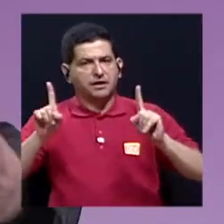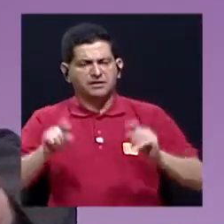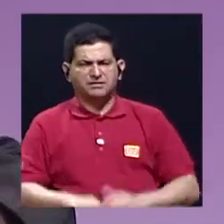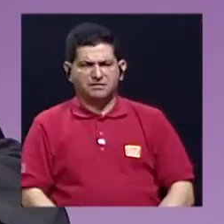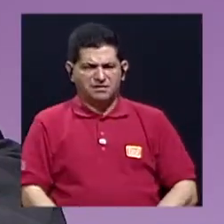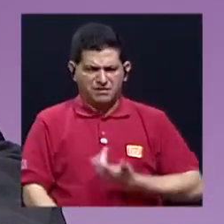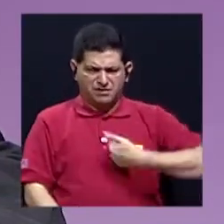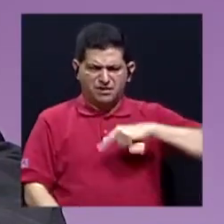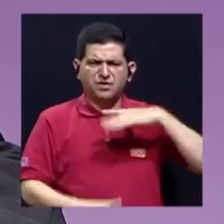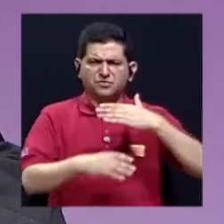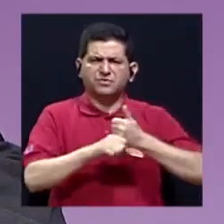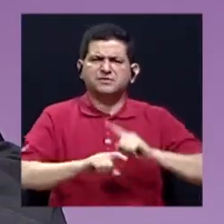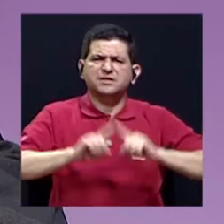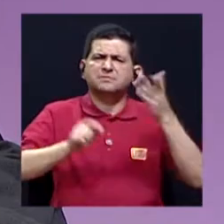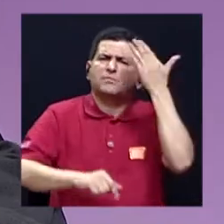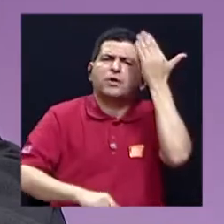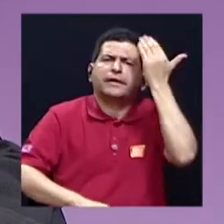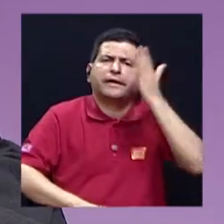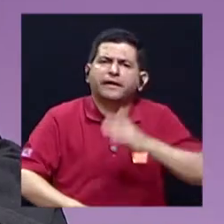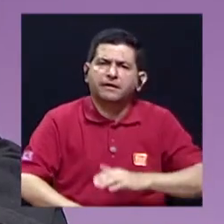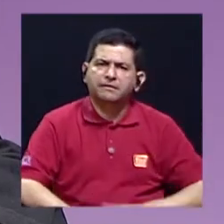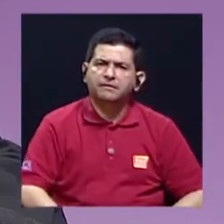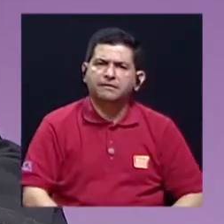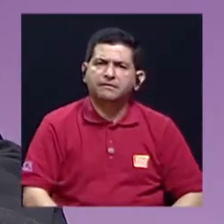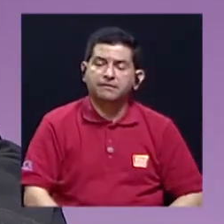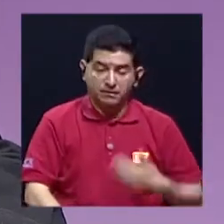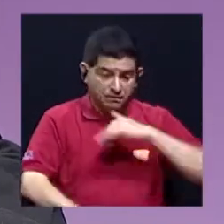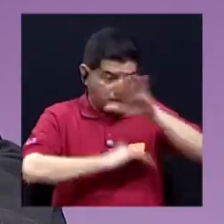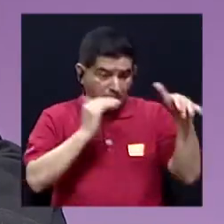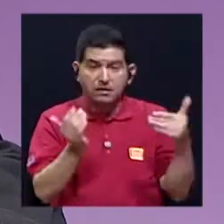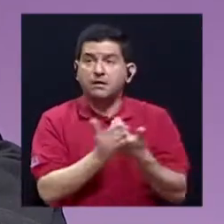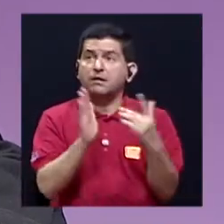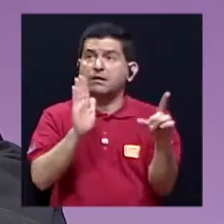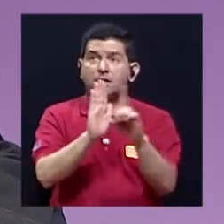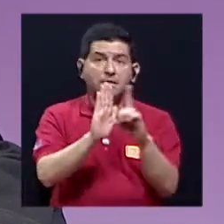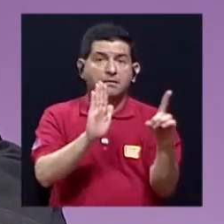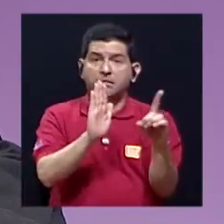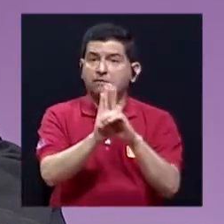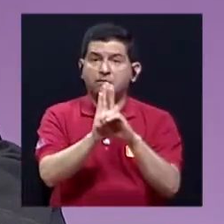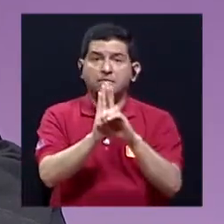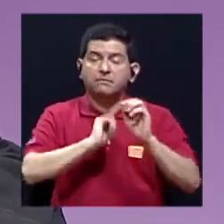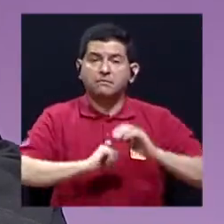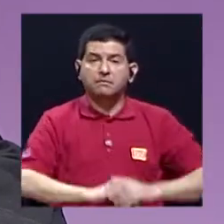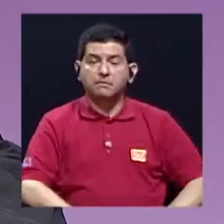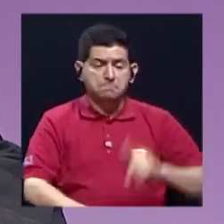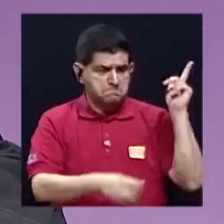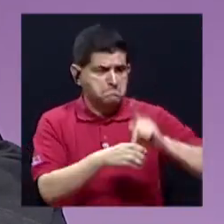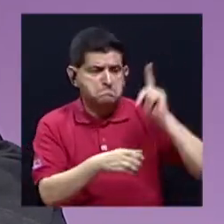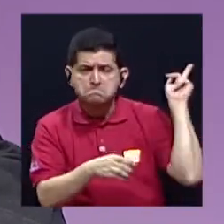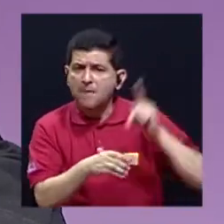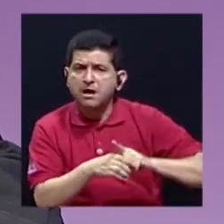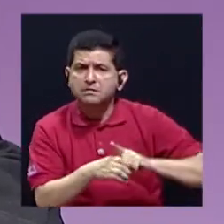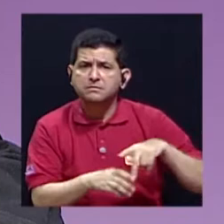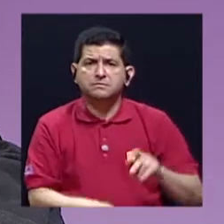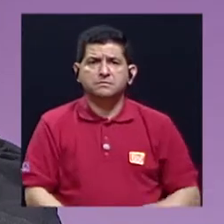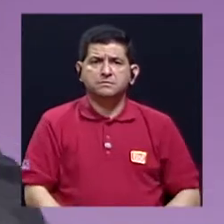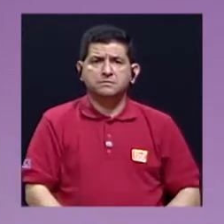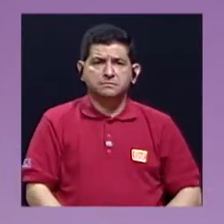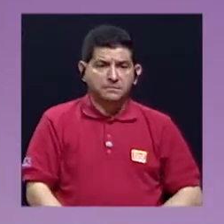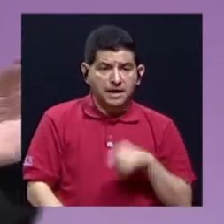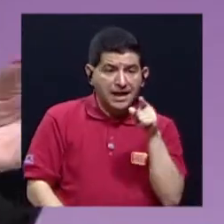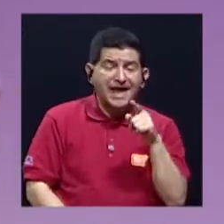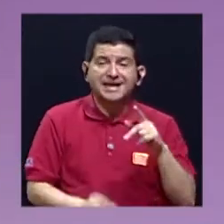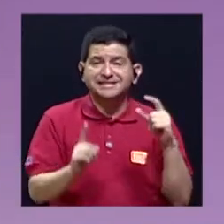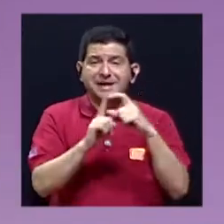qué lo tenemos que hacer nosotras, verdad? Entonces, tenemos todos los derechos de participar. Esa es